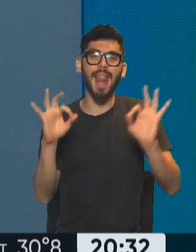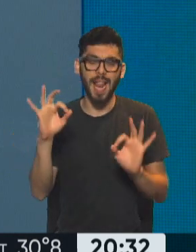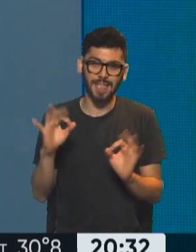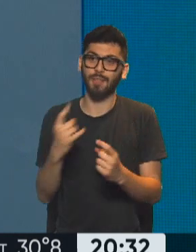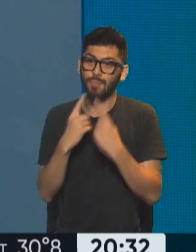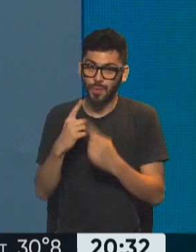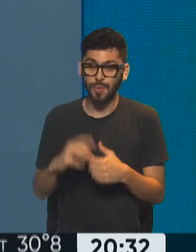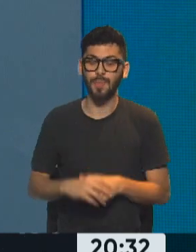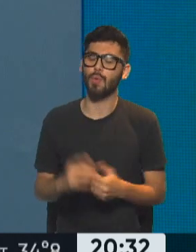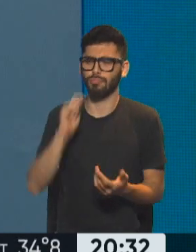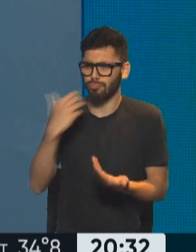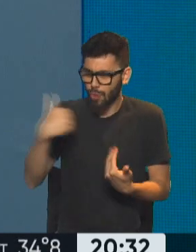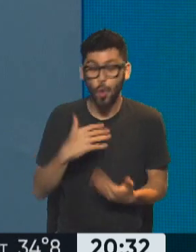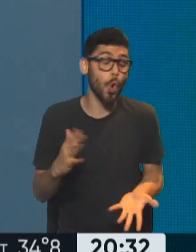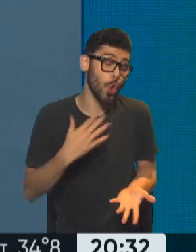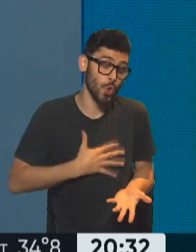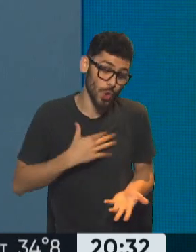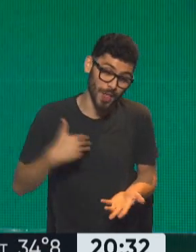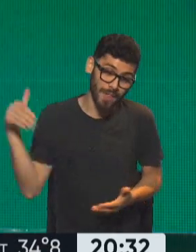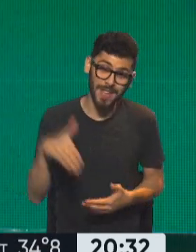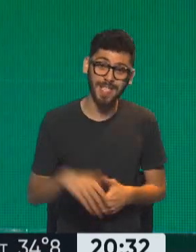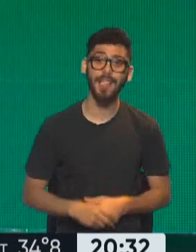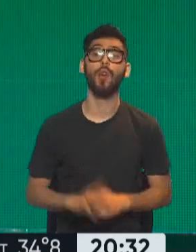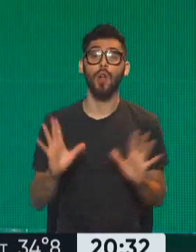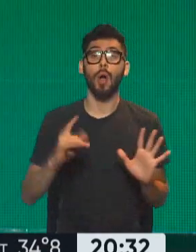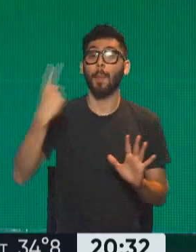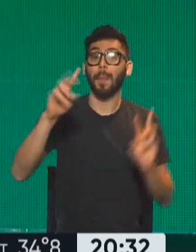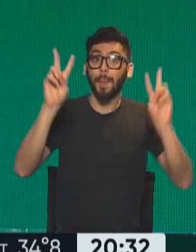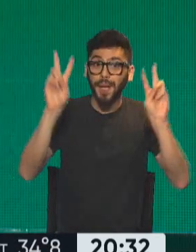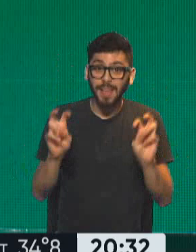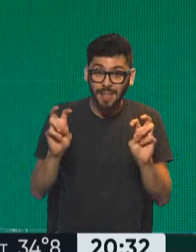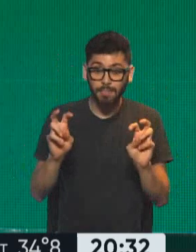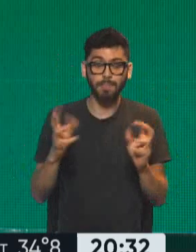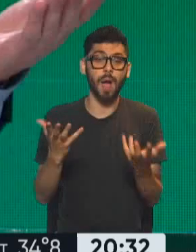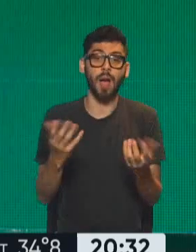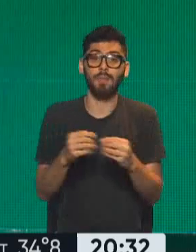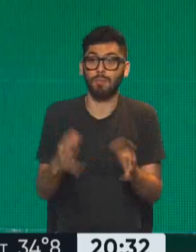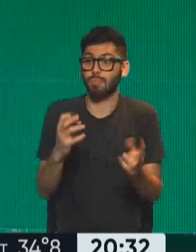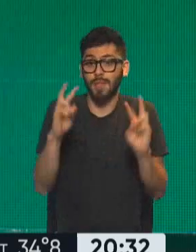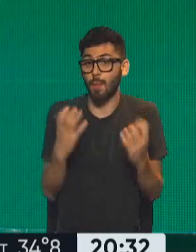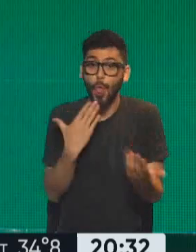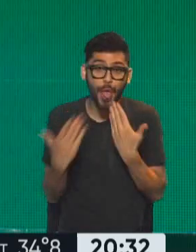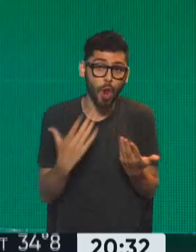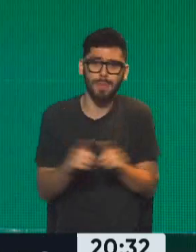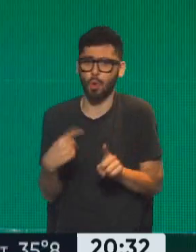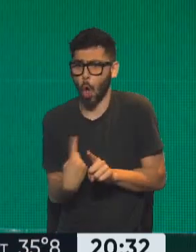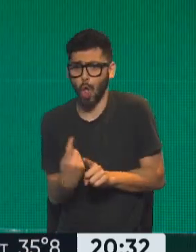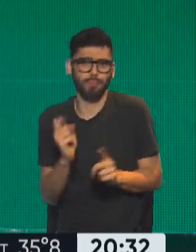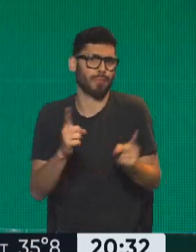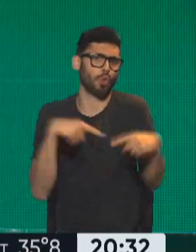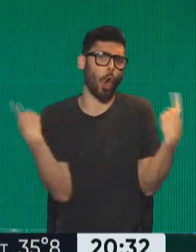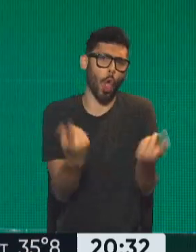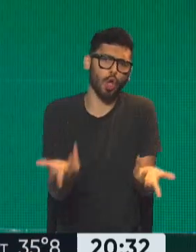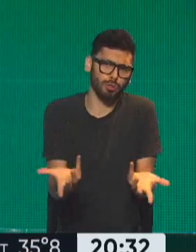él gracias comenzamos con el primer tema porque porque el diálogo es necesario como lo tenemos nosotros lo tienen que tener todos